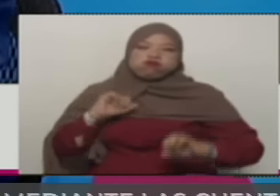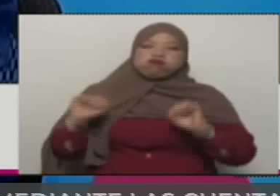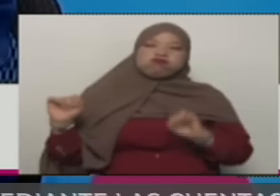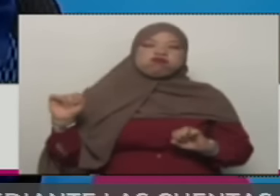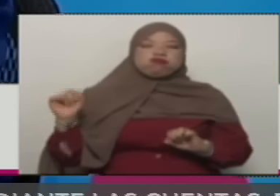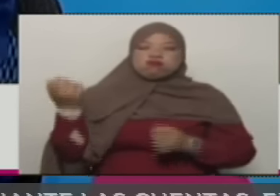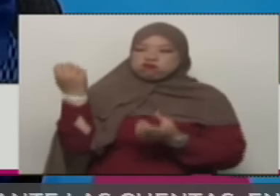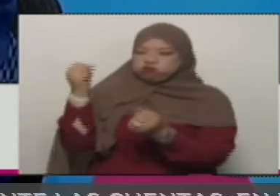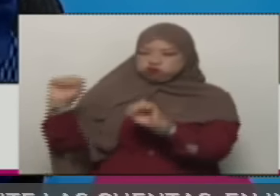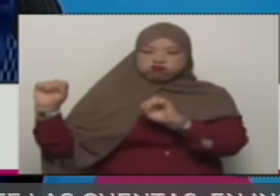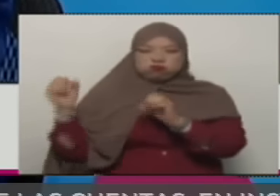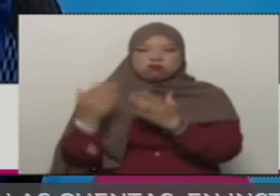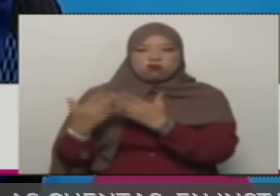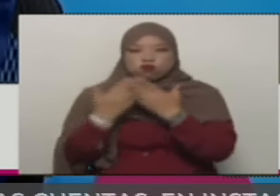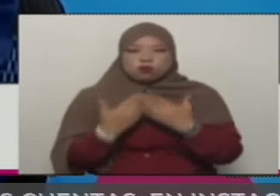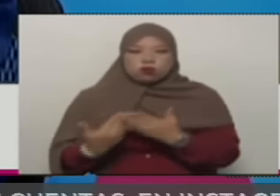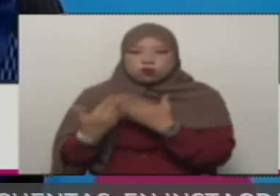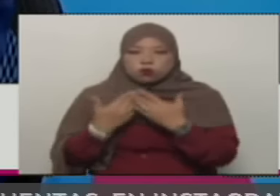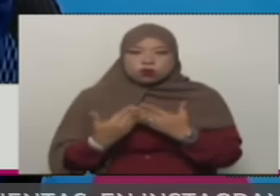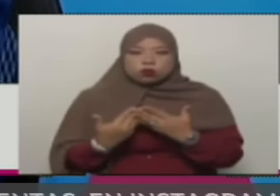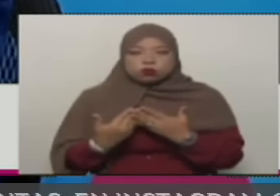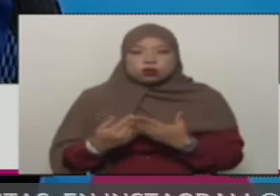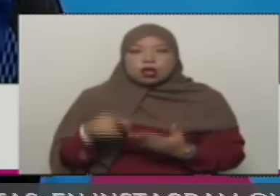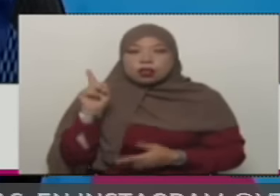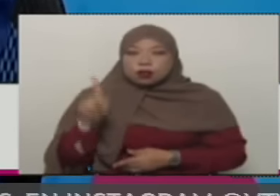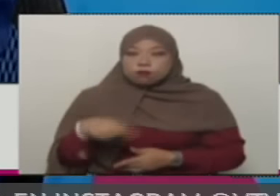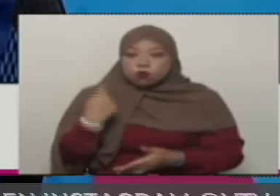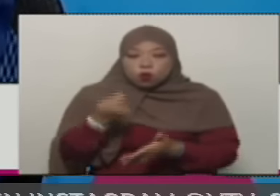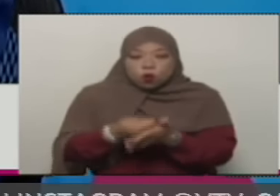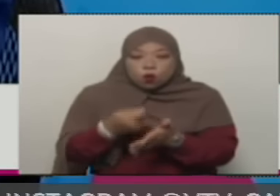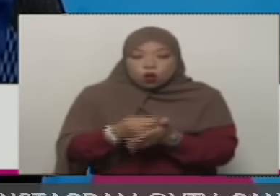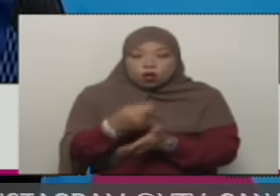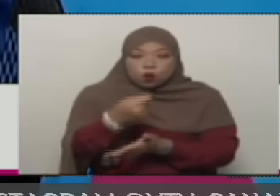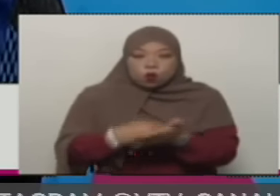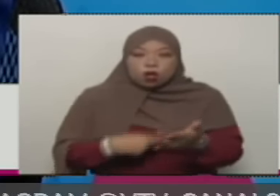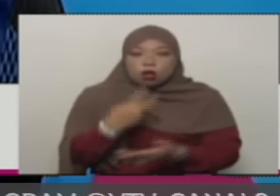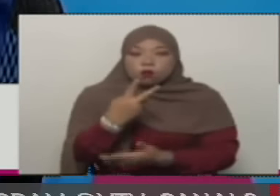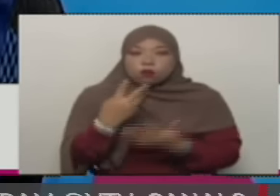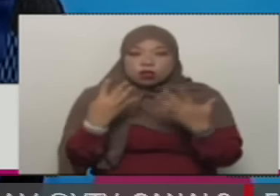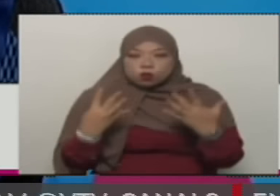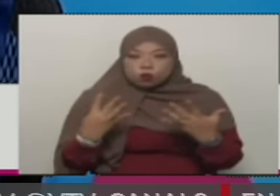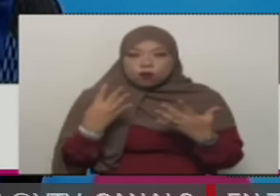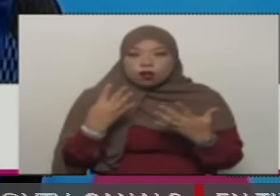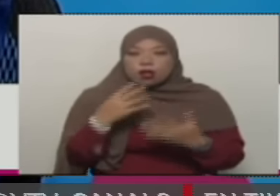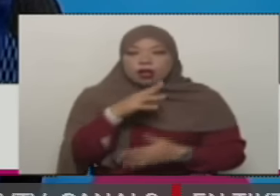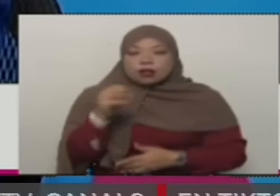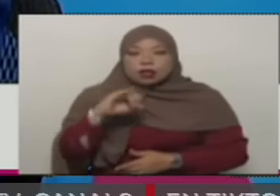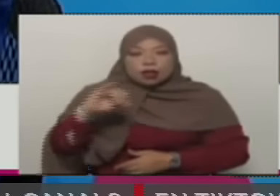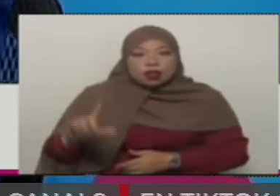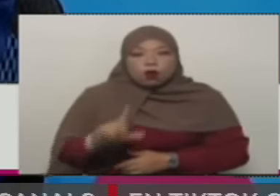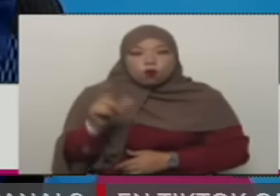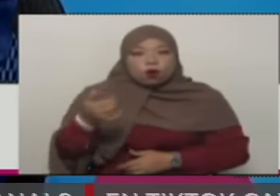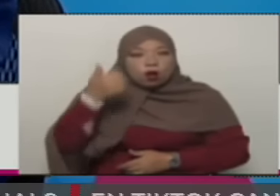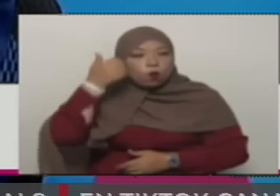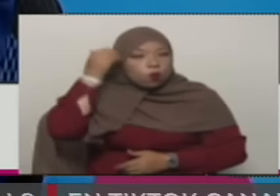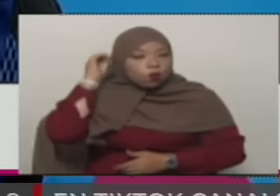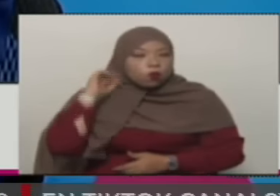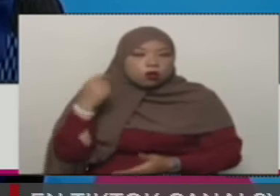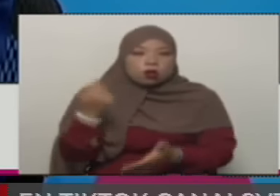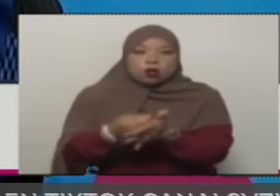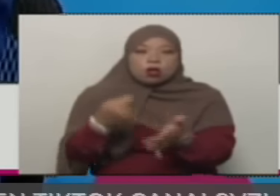Buena parte de los muchachos contratados por la Sayona para la violencia del 29 y 30 de julio estaban ya en el camino